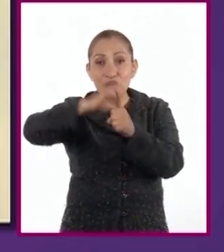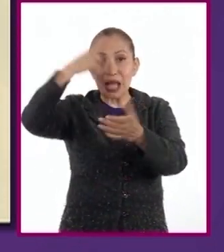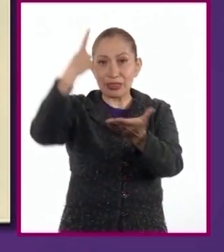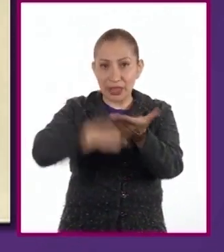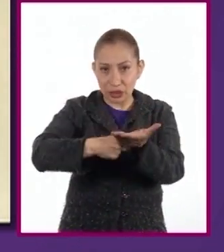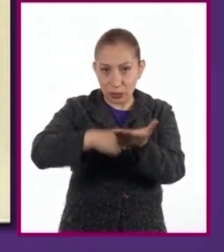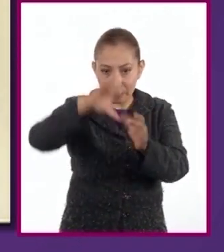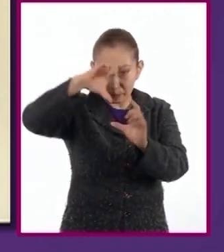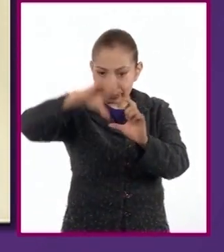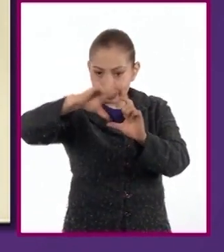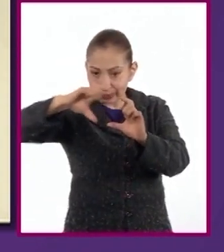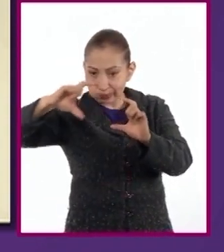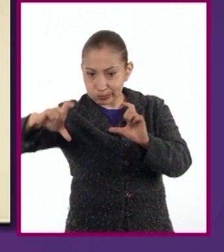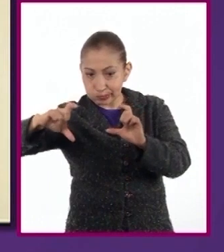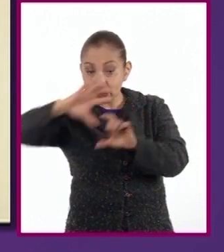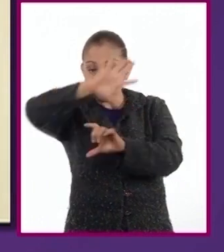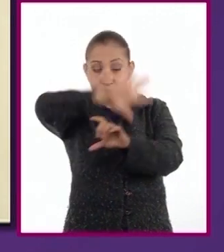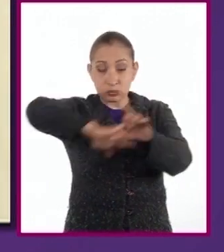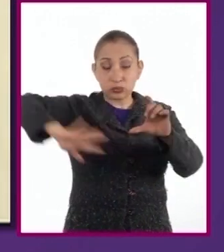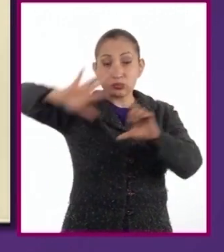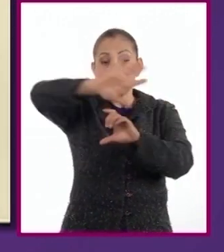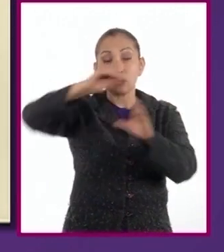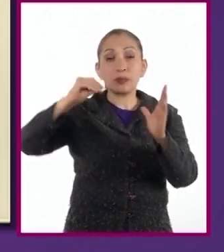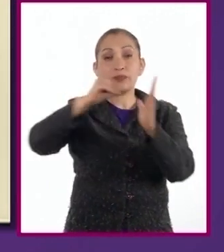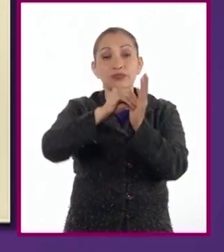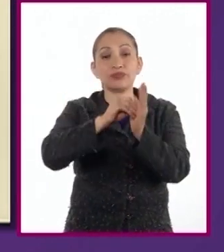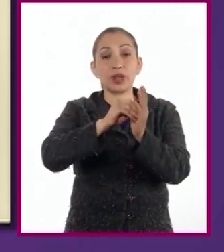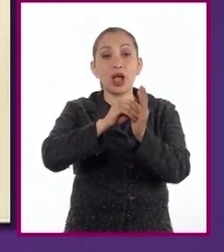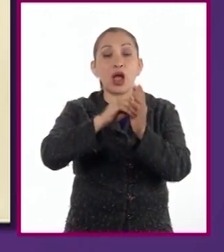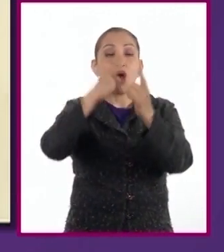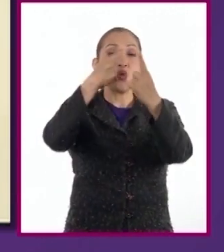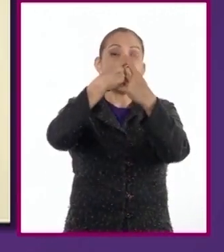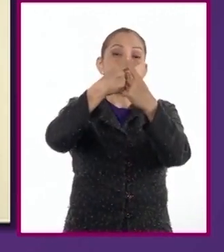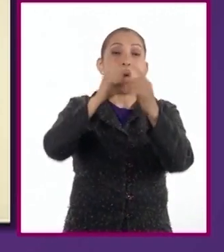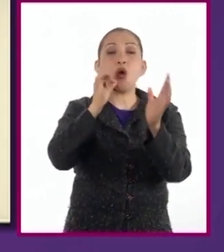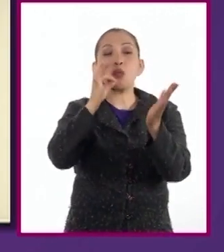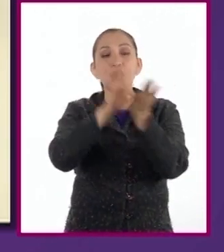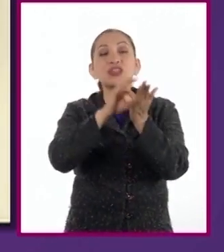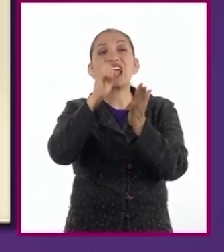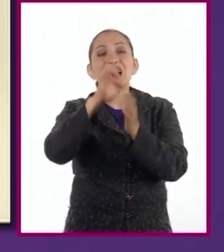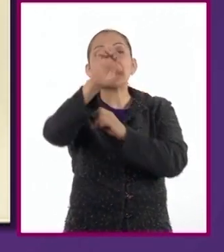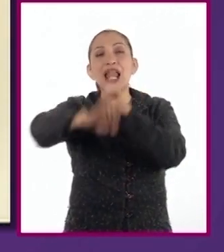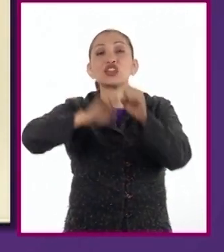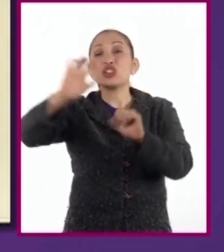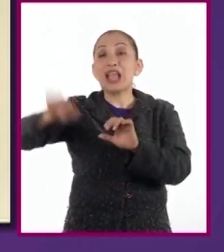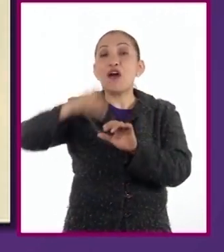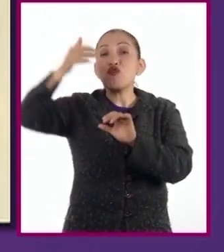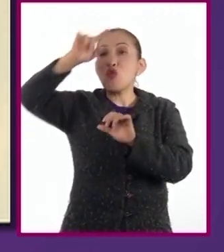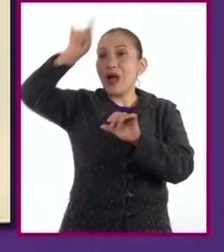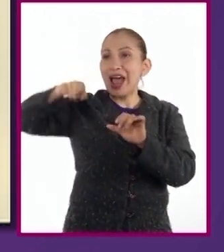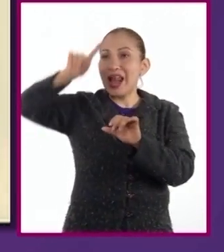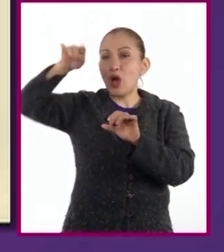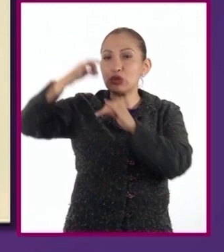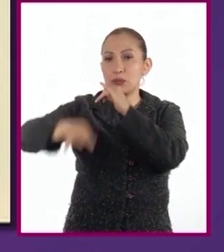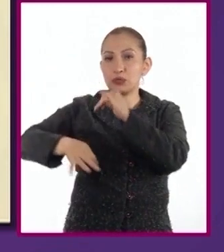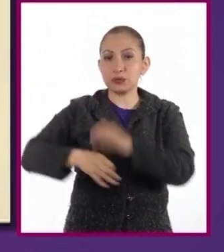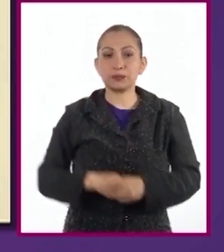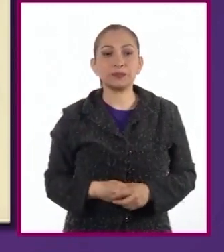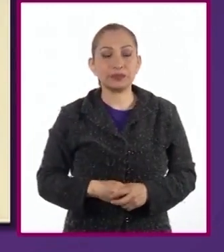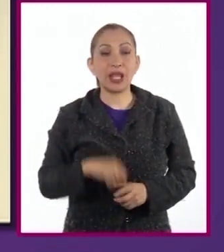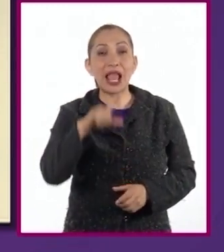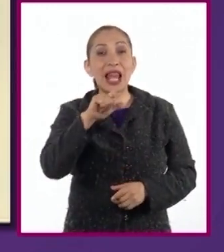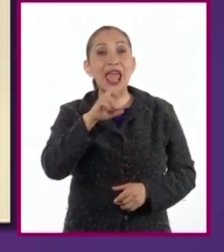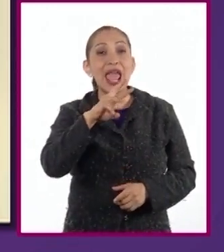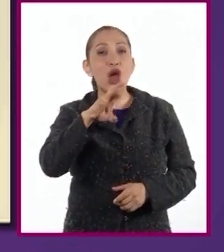internos. Alrededor se colocan puntos o cruces que simbolizan los electrones externos.